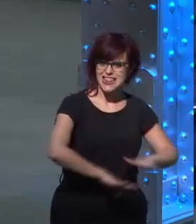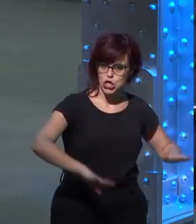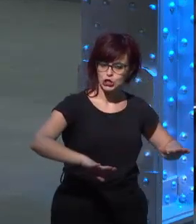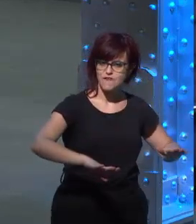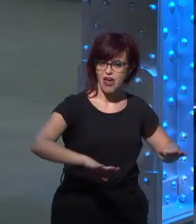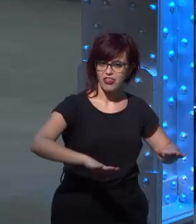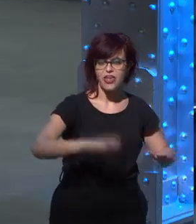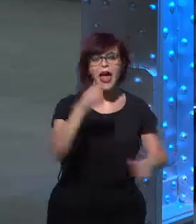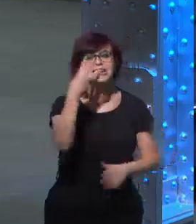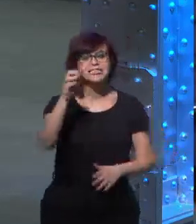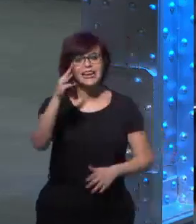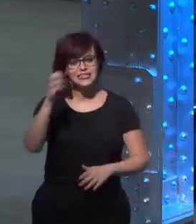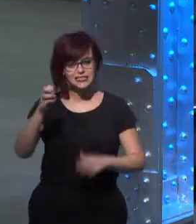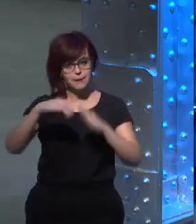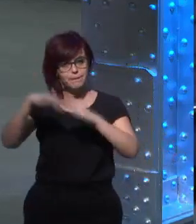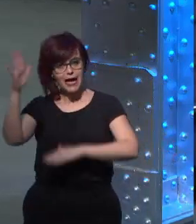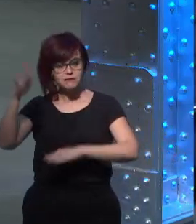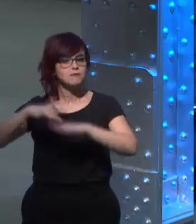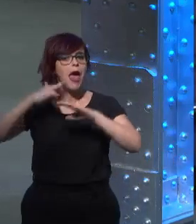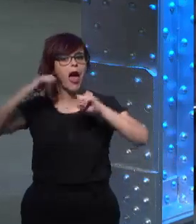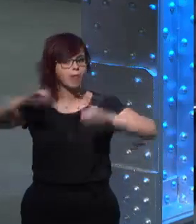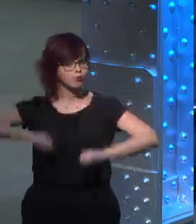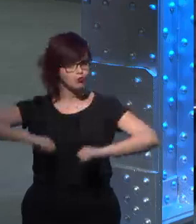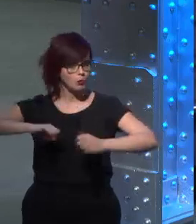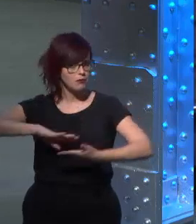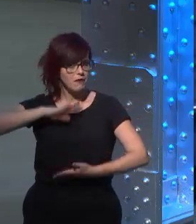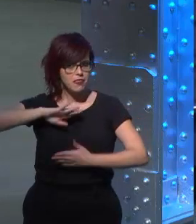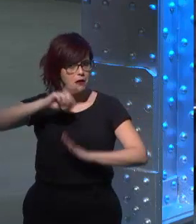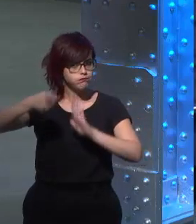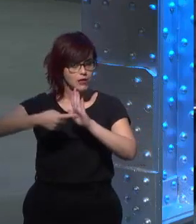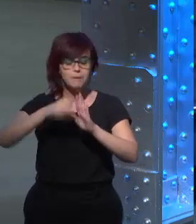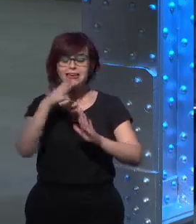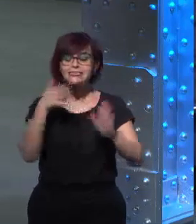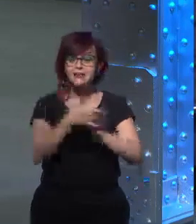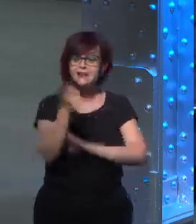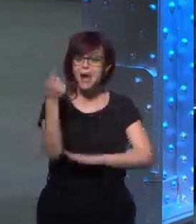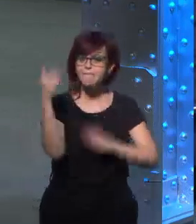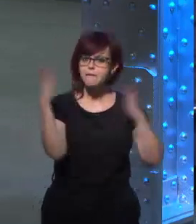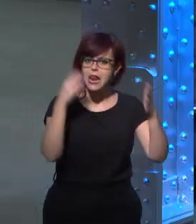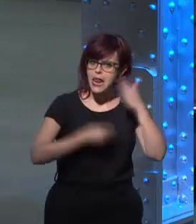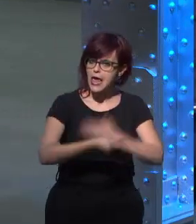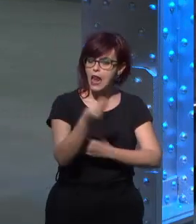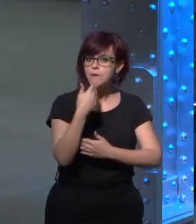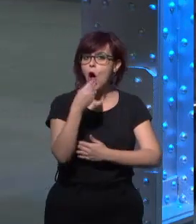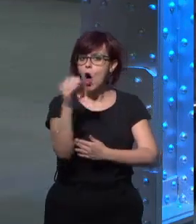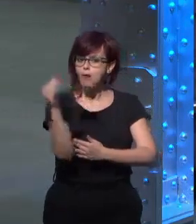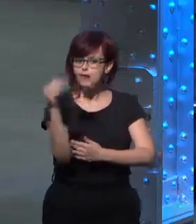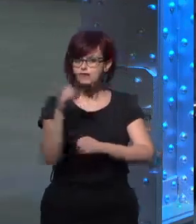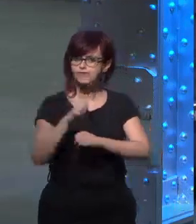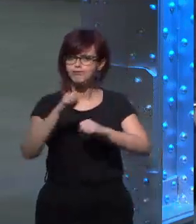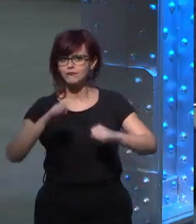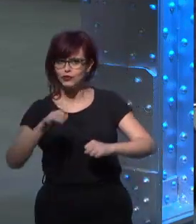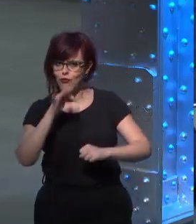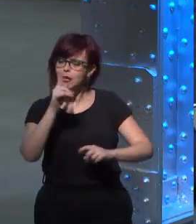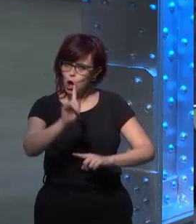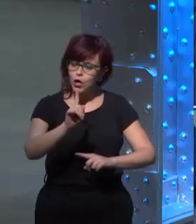y mayores de 30 años, pues ya adultos en sus plenas capacidades. Lo cual no significa que los millennials o los jóvenes no lo seamos, ¿eh? Pero solo hay una